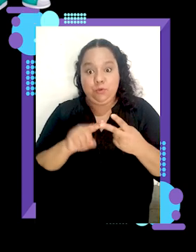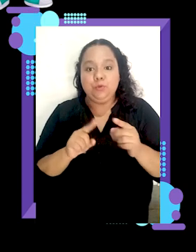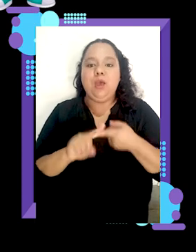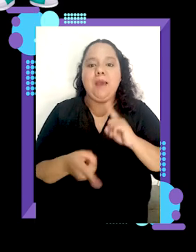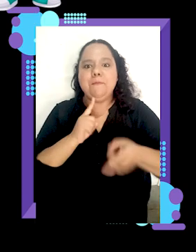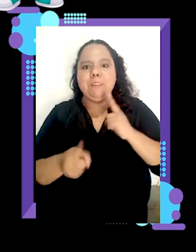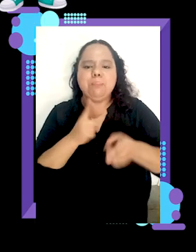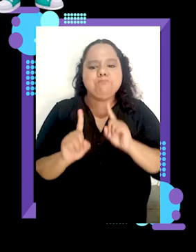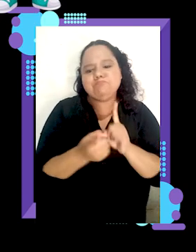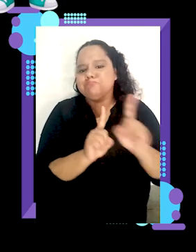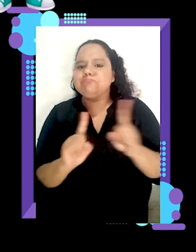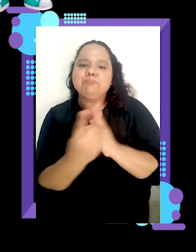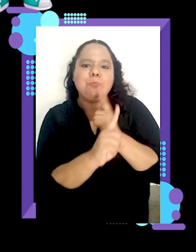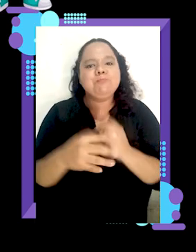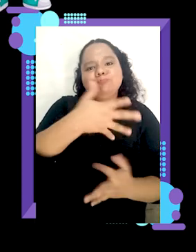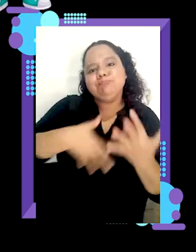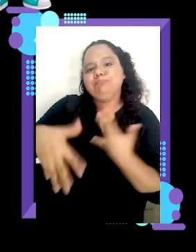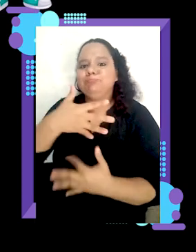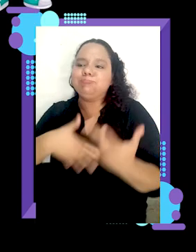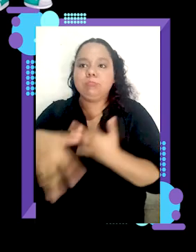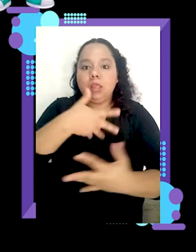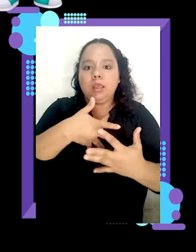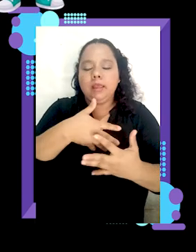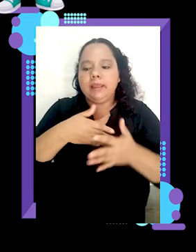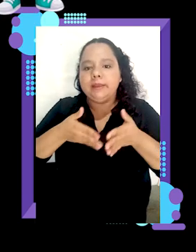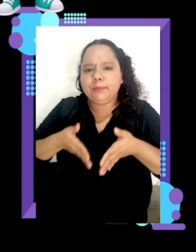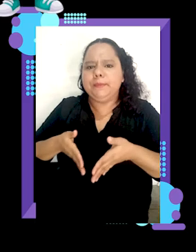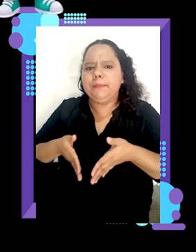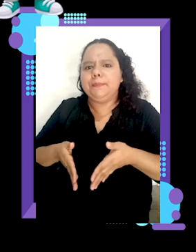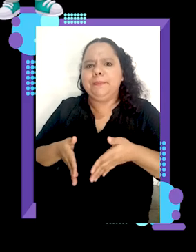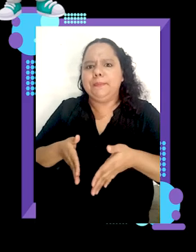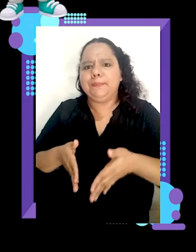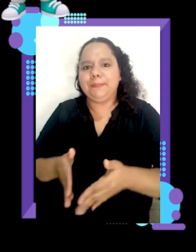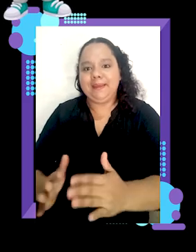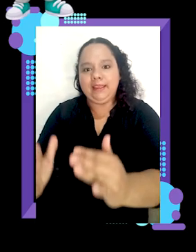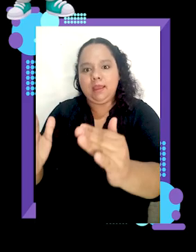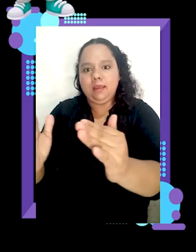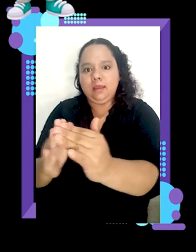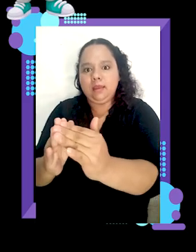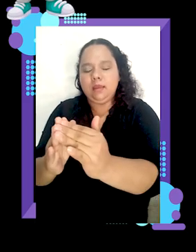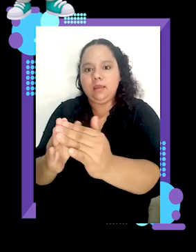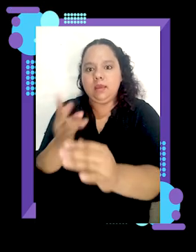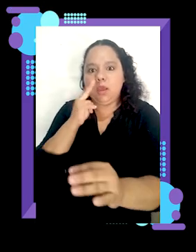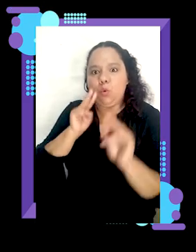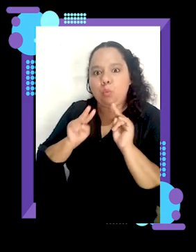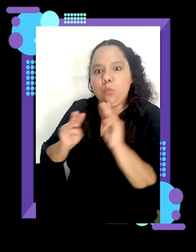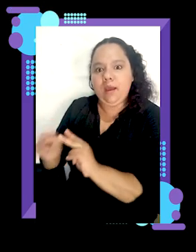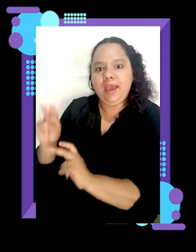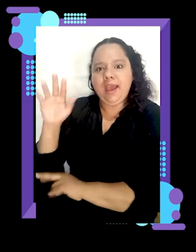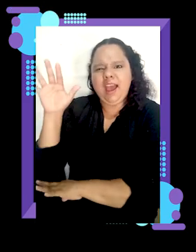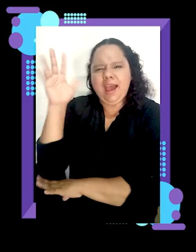Van juntos a la escuela. De repente, un día camino a casa, se percataron que había un